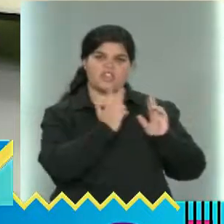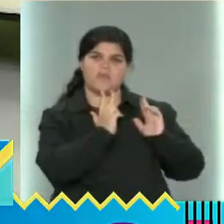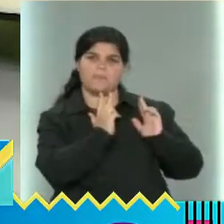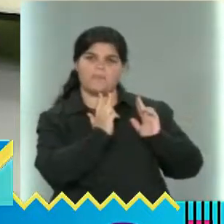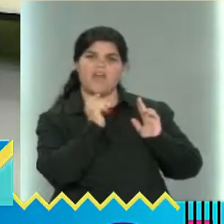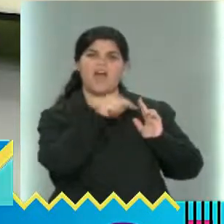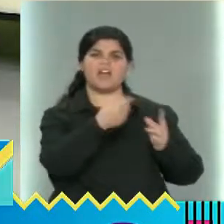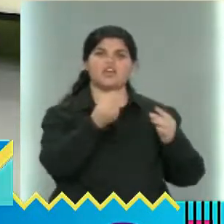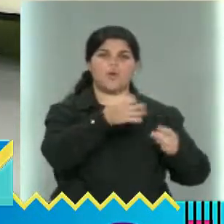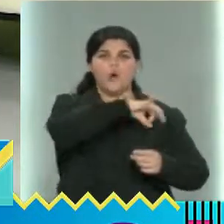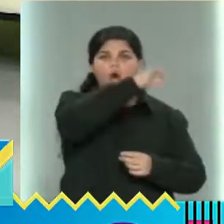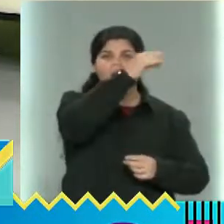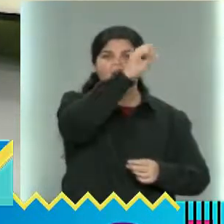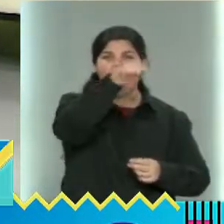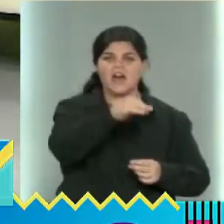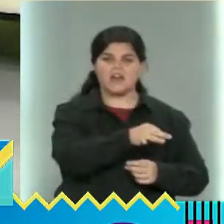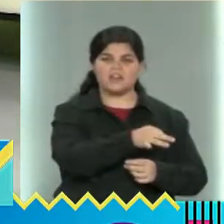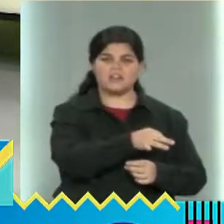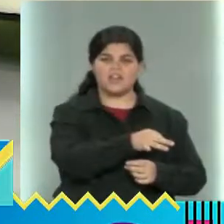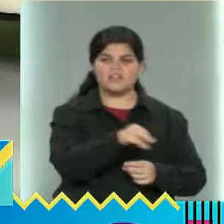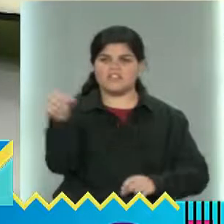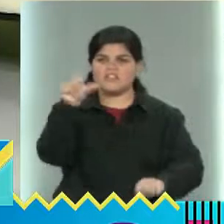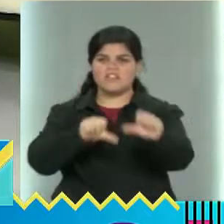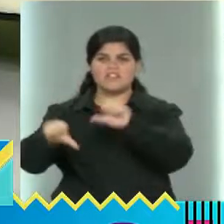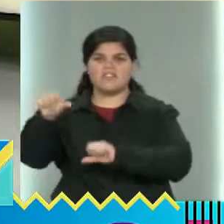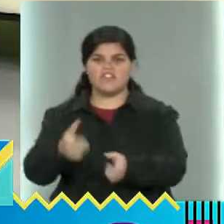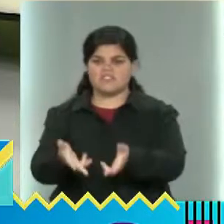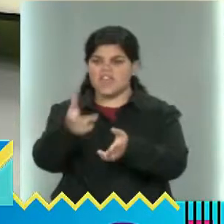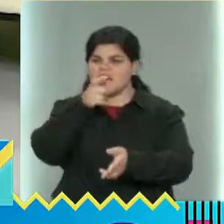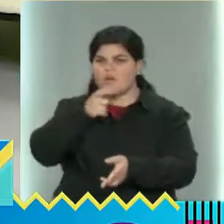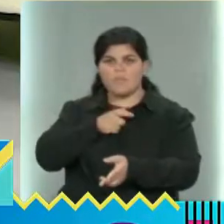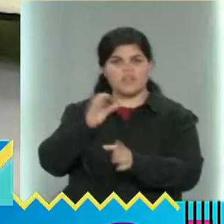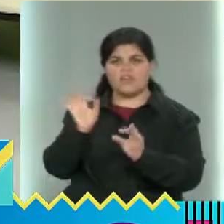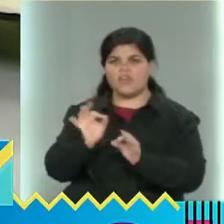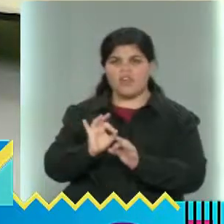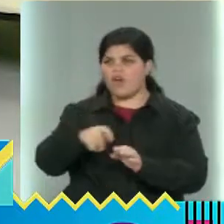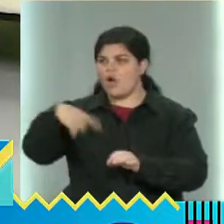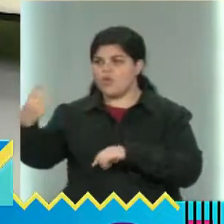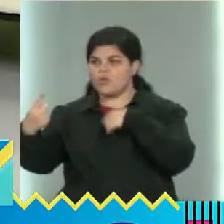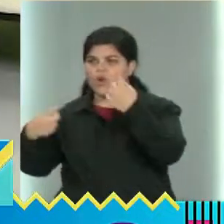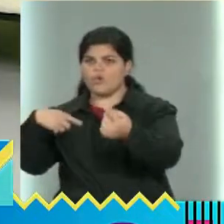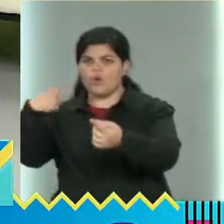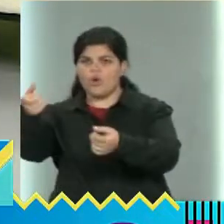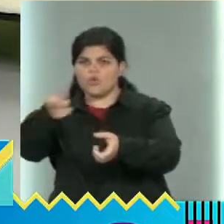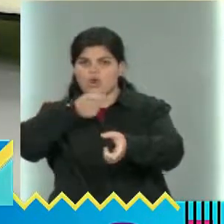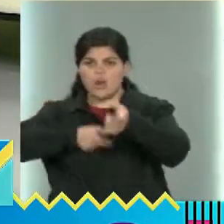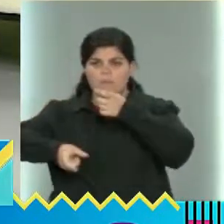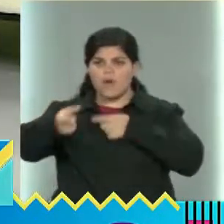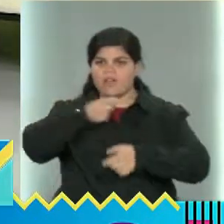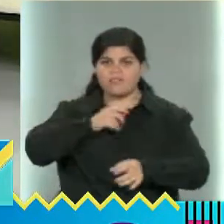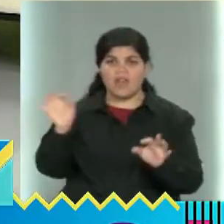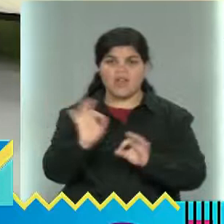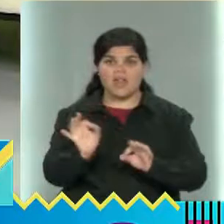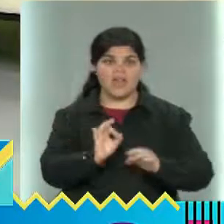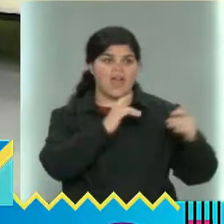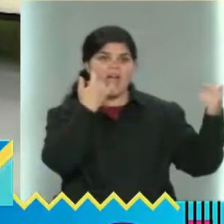puede decirle la ciencia, lo que no puede responder desde otras formas, lo